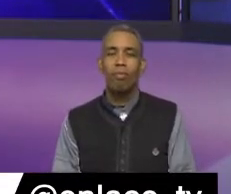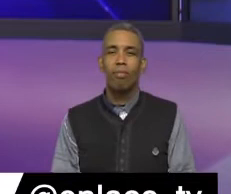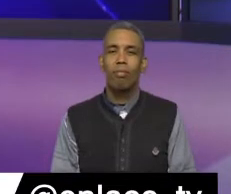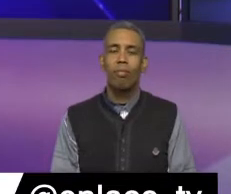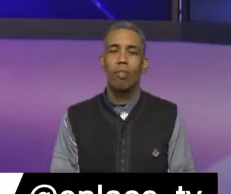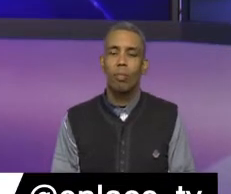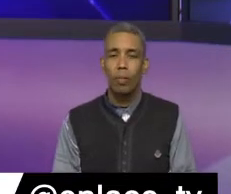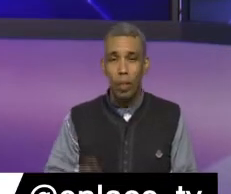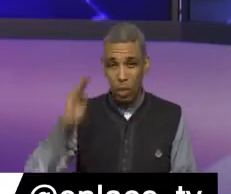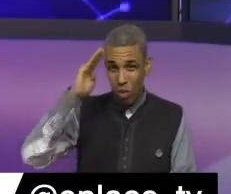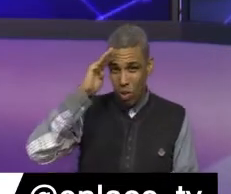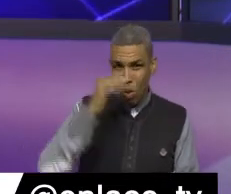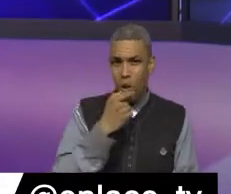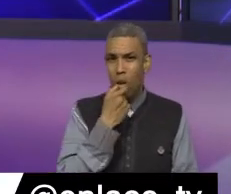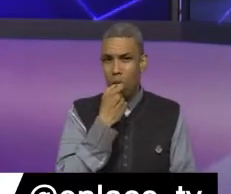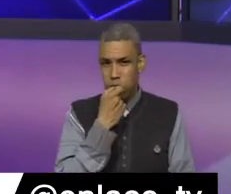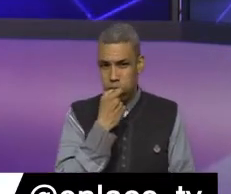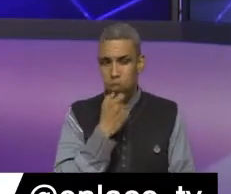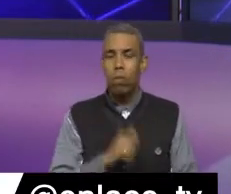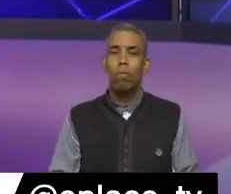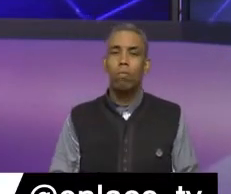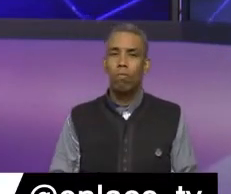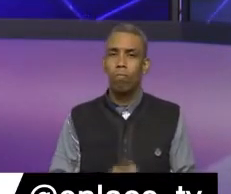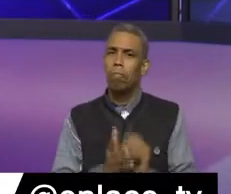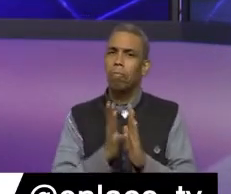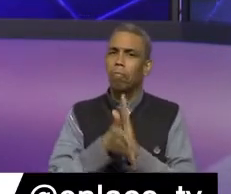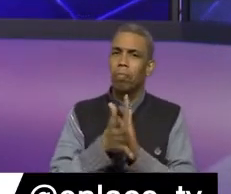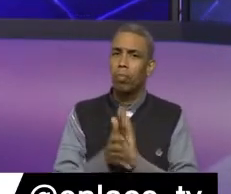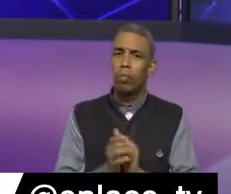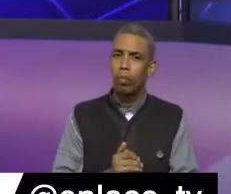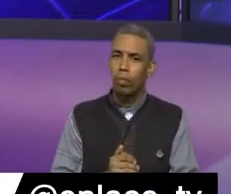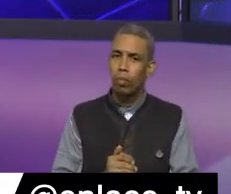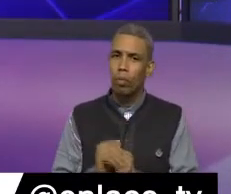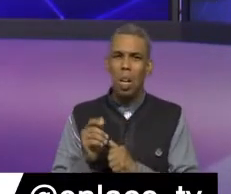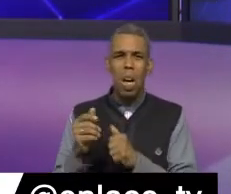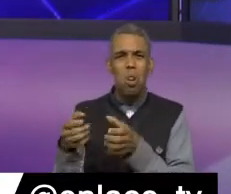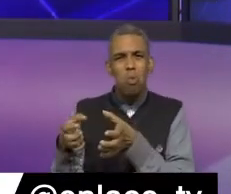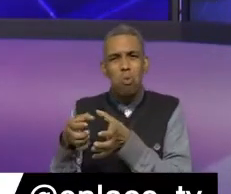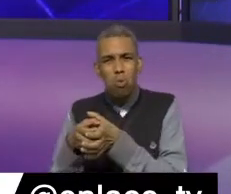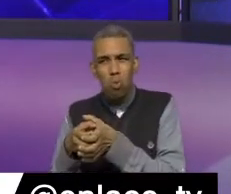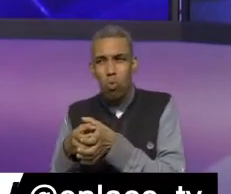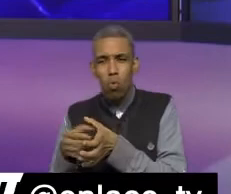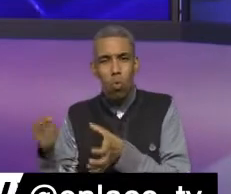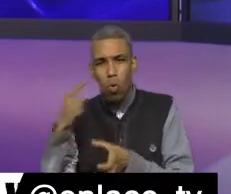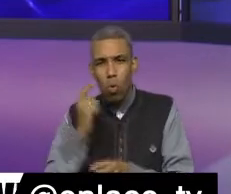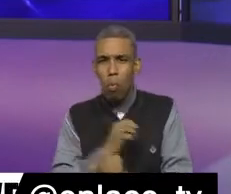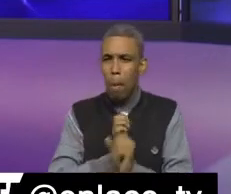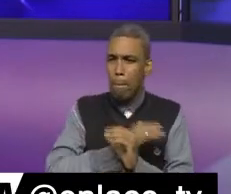Tránsito y Transporte de Barranca Bermeja anunció la visita a la ciudad de la Agencia Nacional de Seguridad Vial.